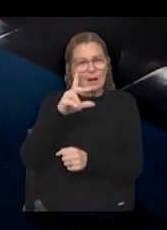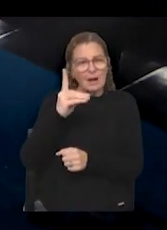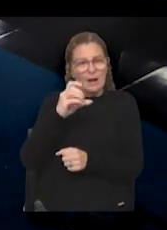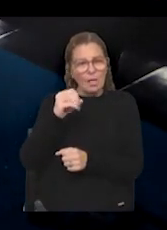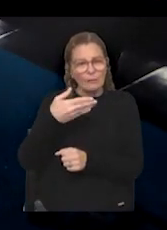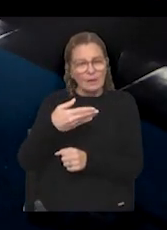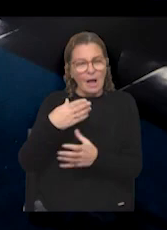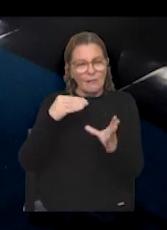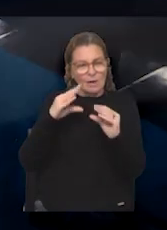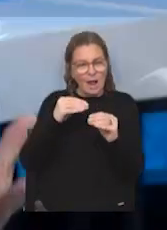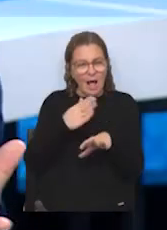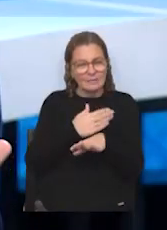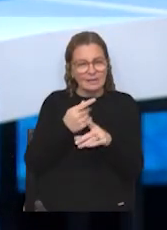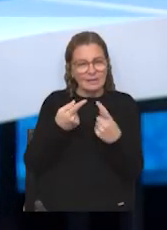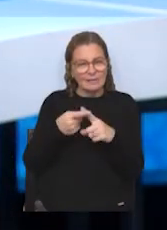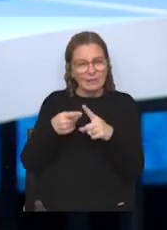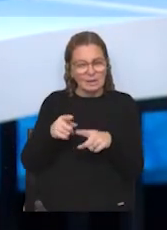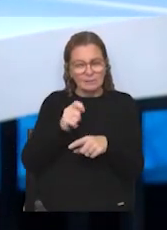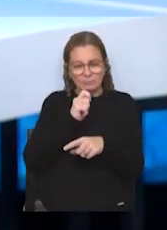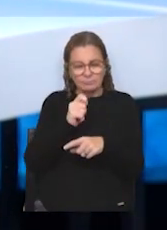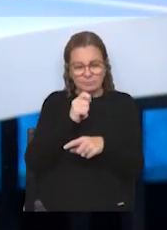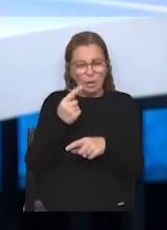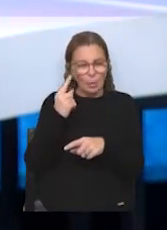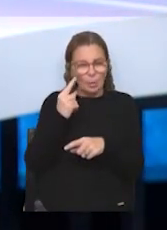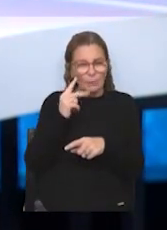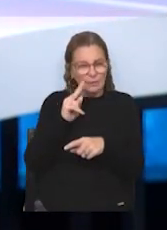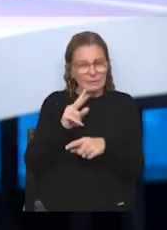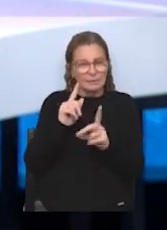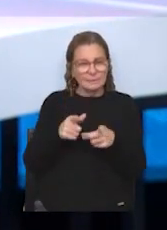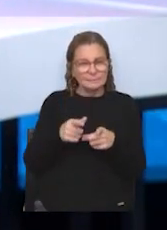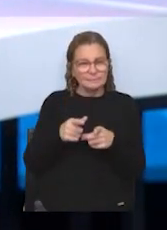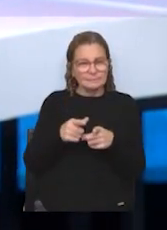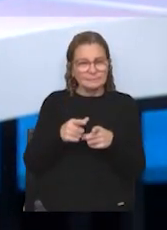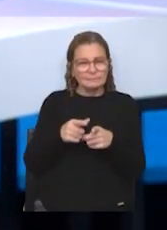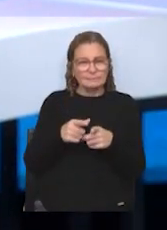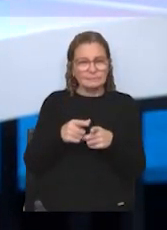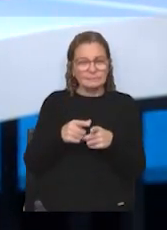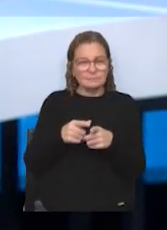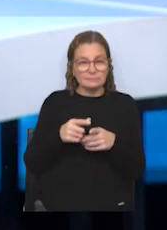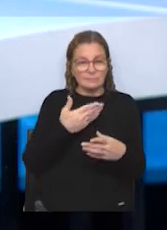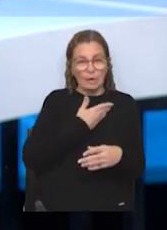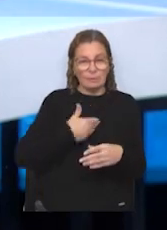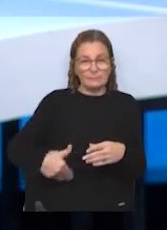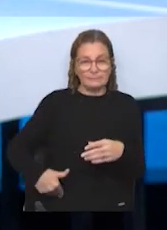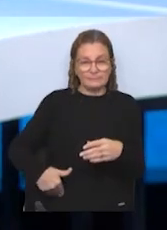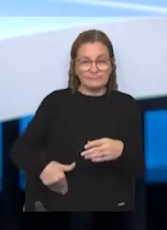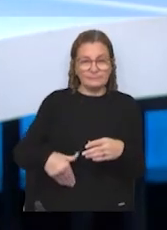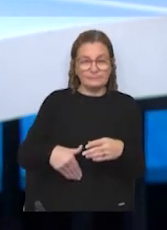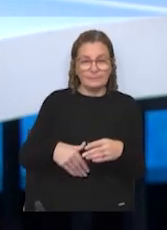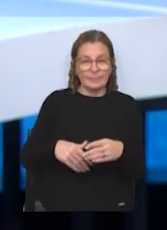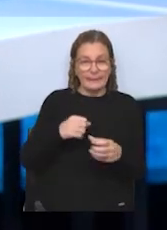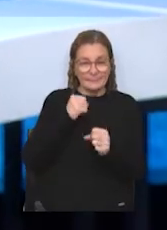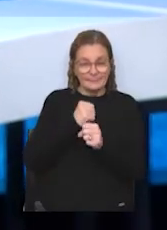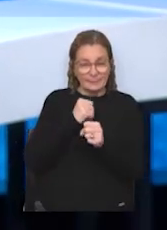mismo te escuché en distintos medios eh cuando el gobierno toma la decisión de